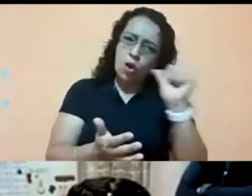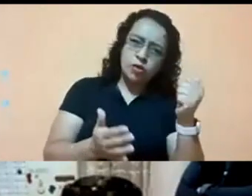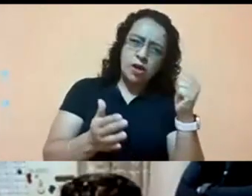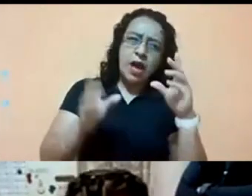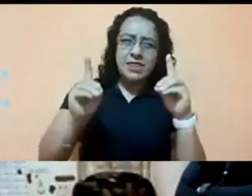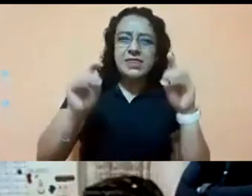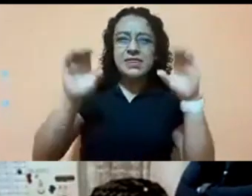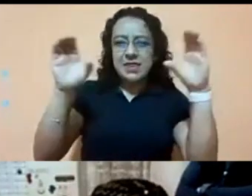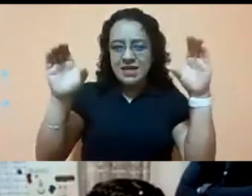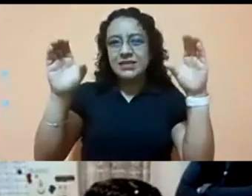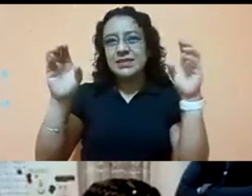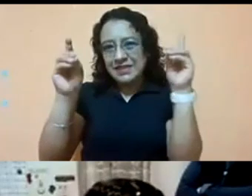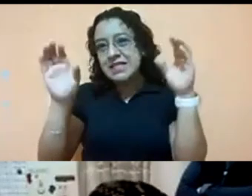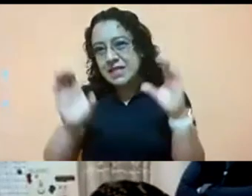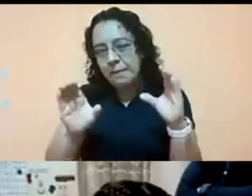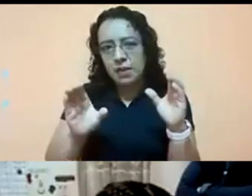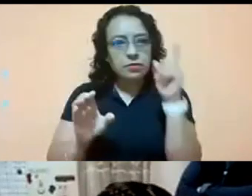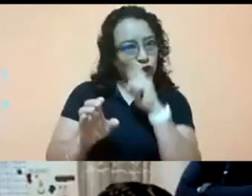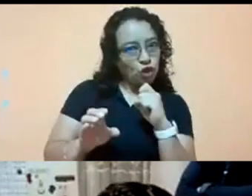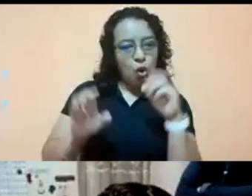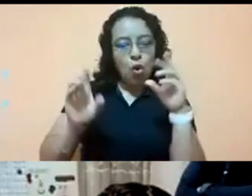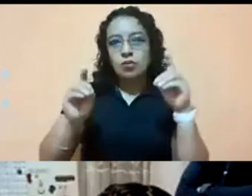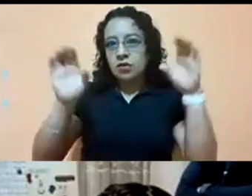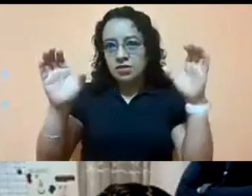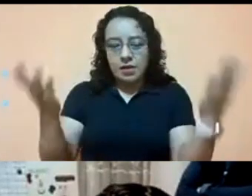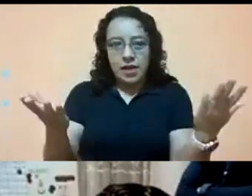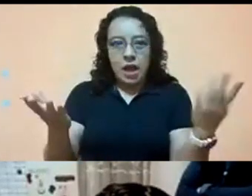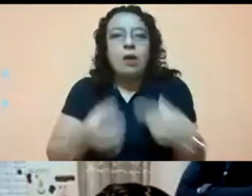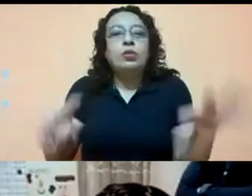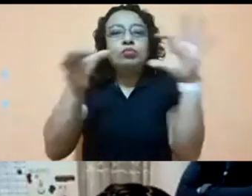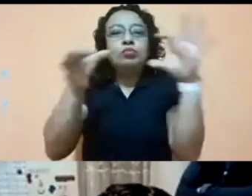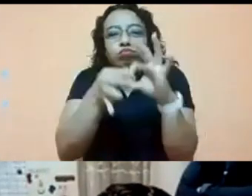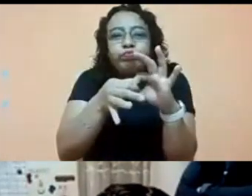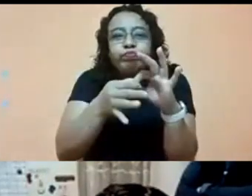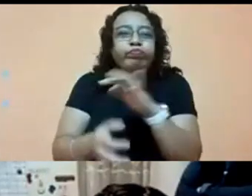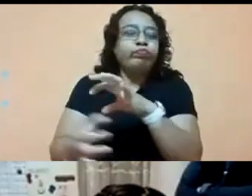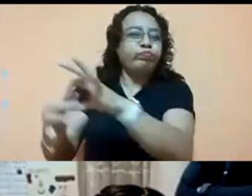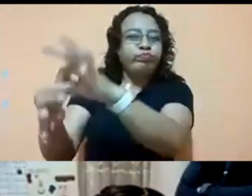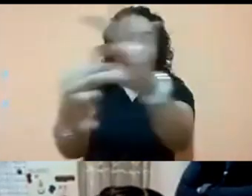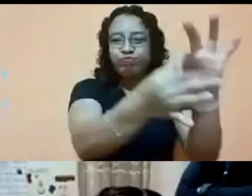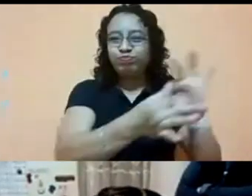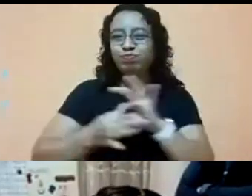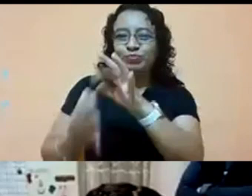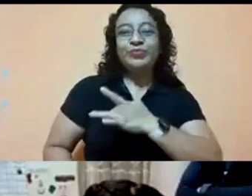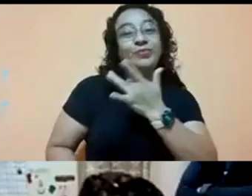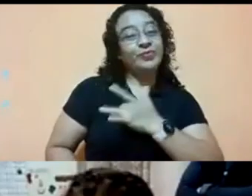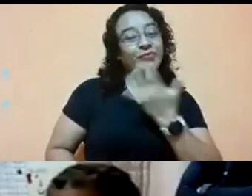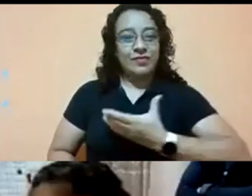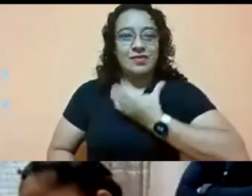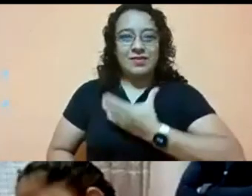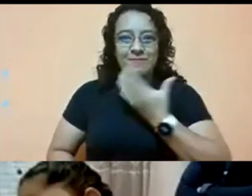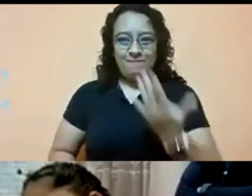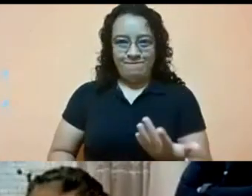y sin discapacidad nos unimos a su mismo sentir. Las personas con